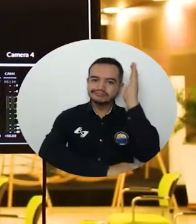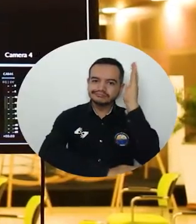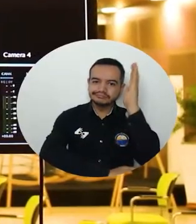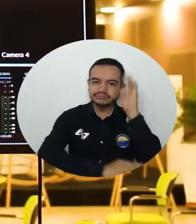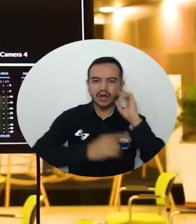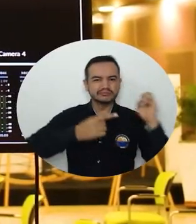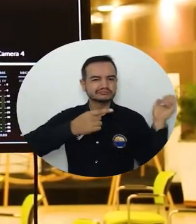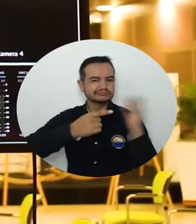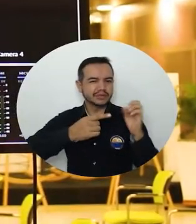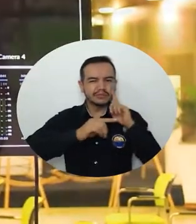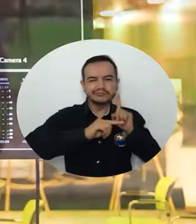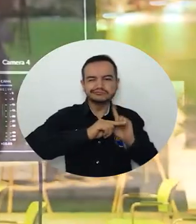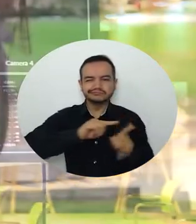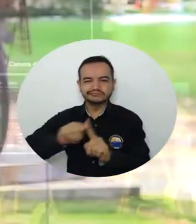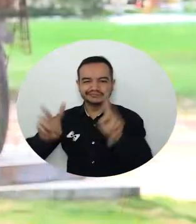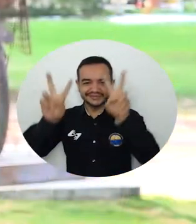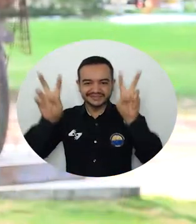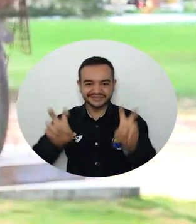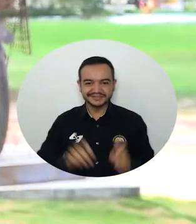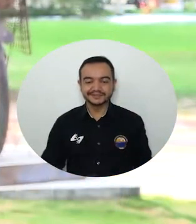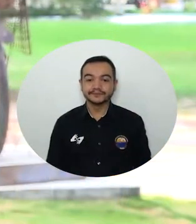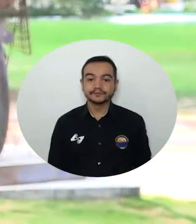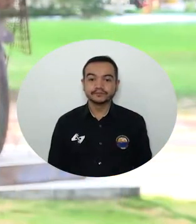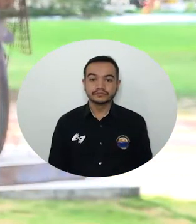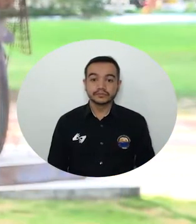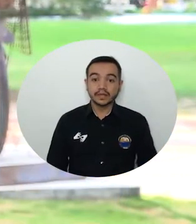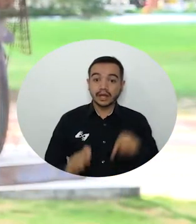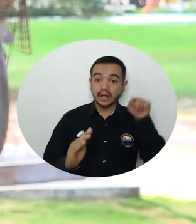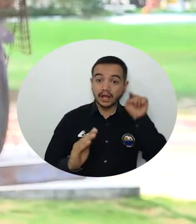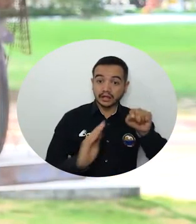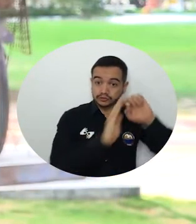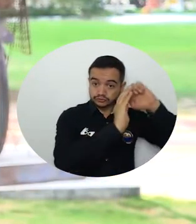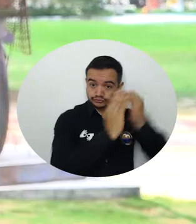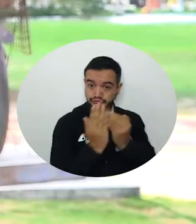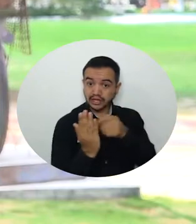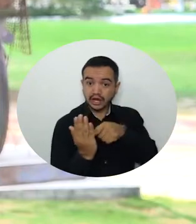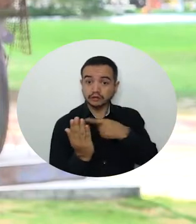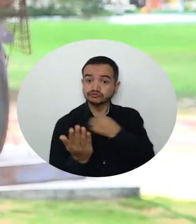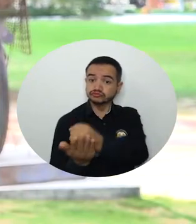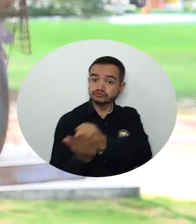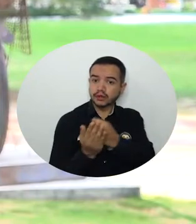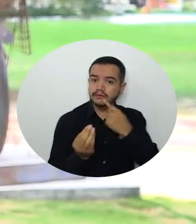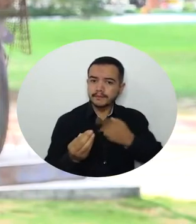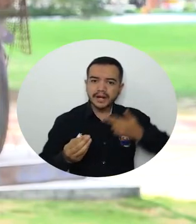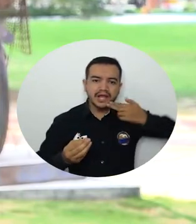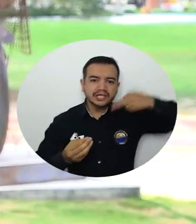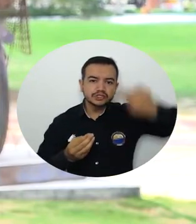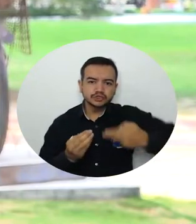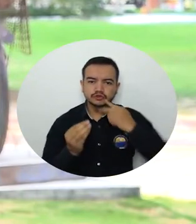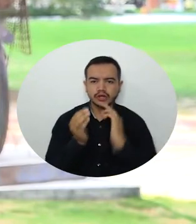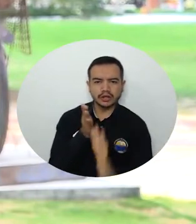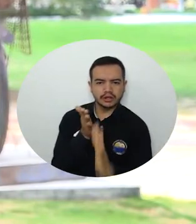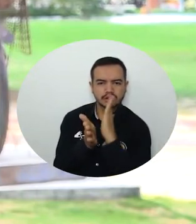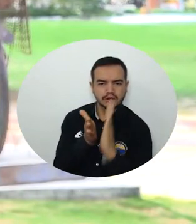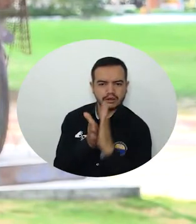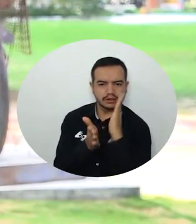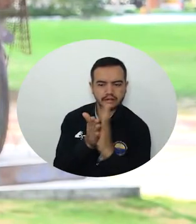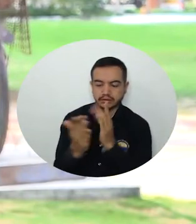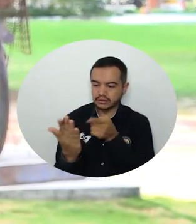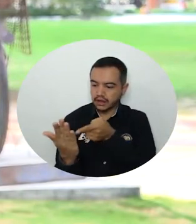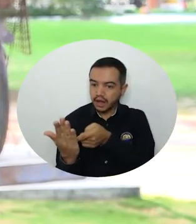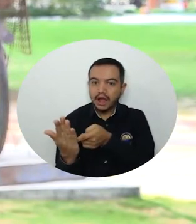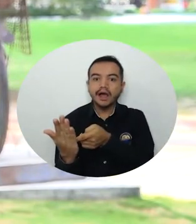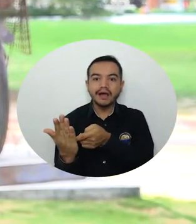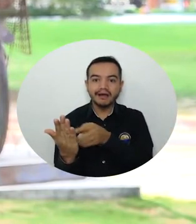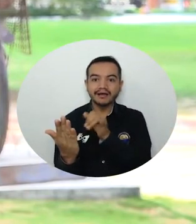paneles sobre diferentes temas. La literatura nos permite un puente para narrar historias, Y entonces, en ese sentido, la literatura se